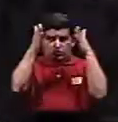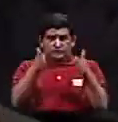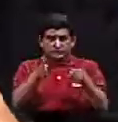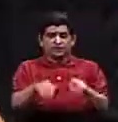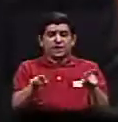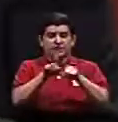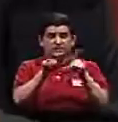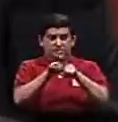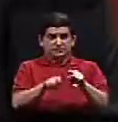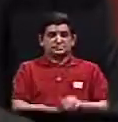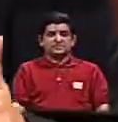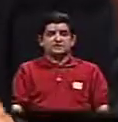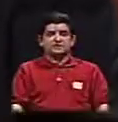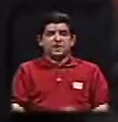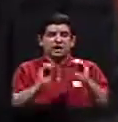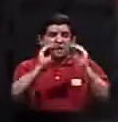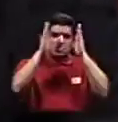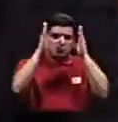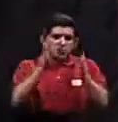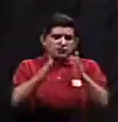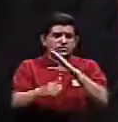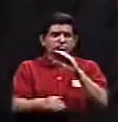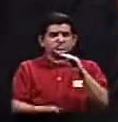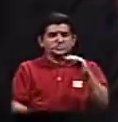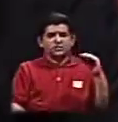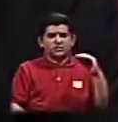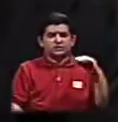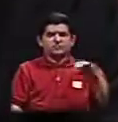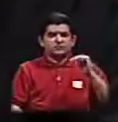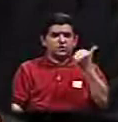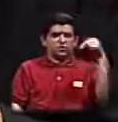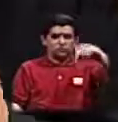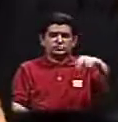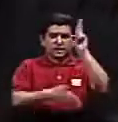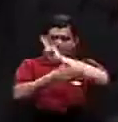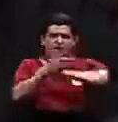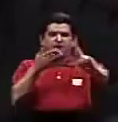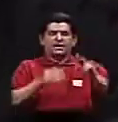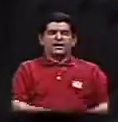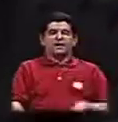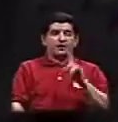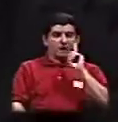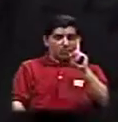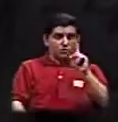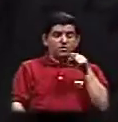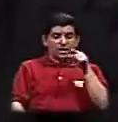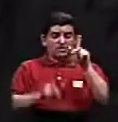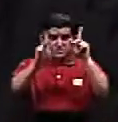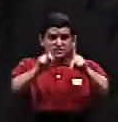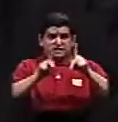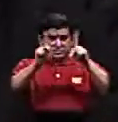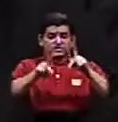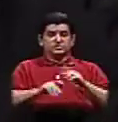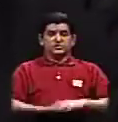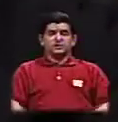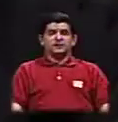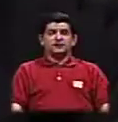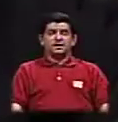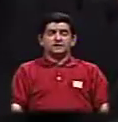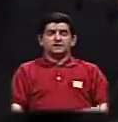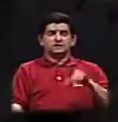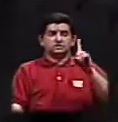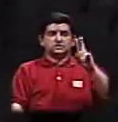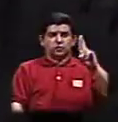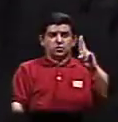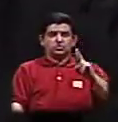bueno, en algunos sectores académicos y docentes de la universidad. Una de esas voces es, por ejemplo, la doctora